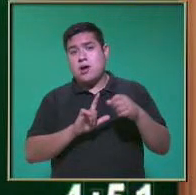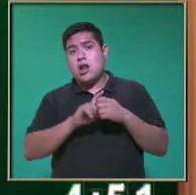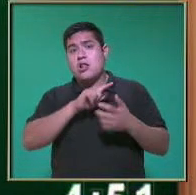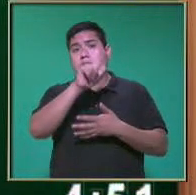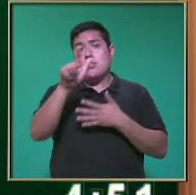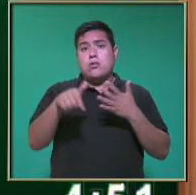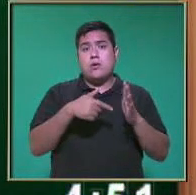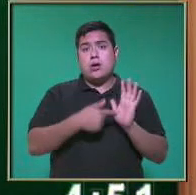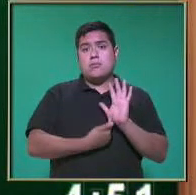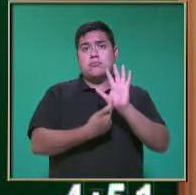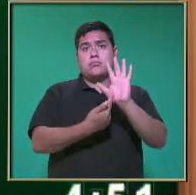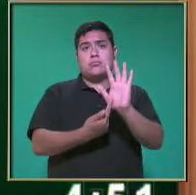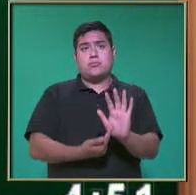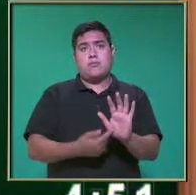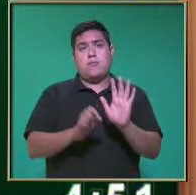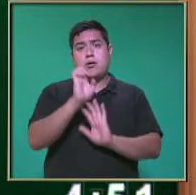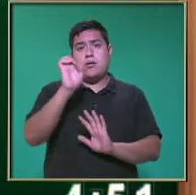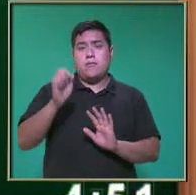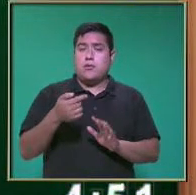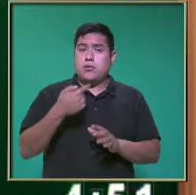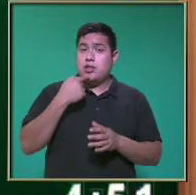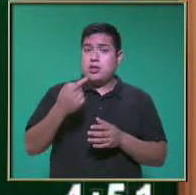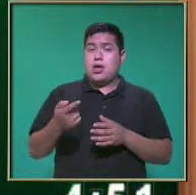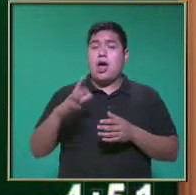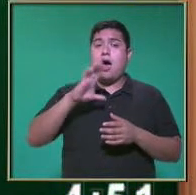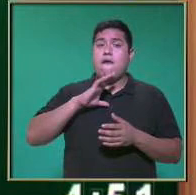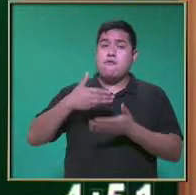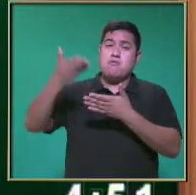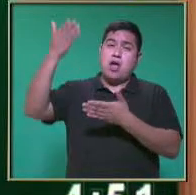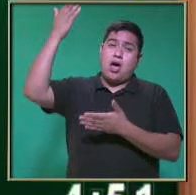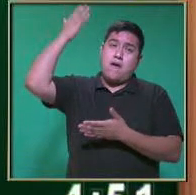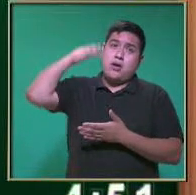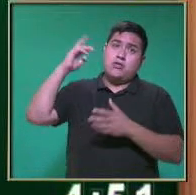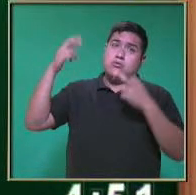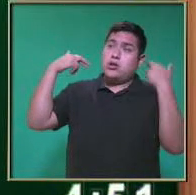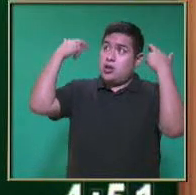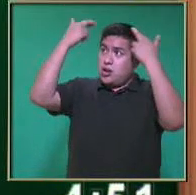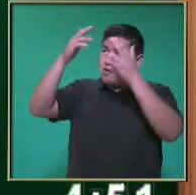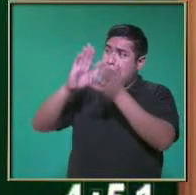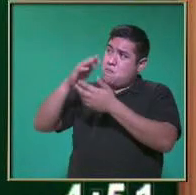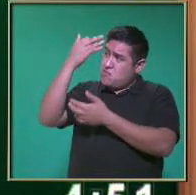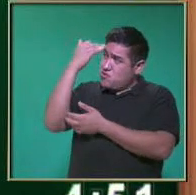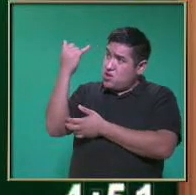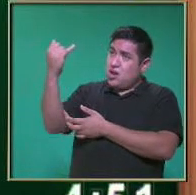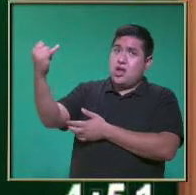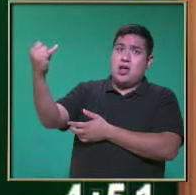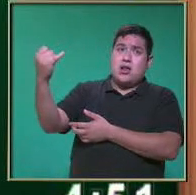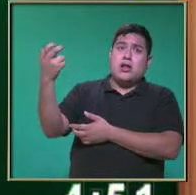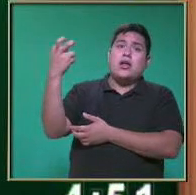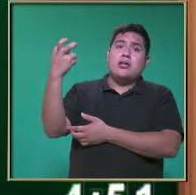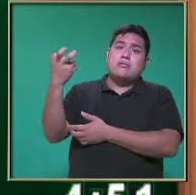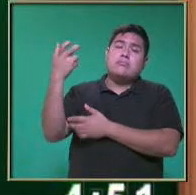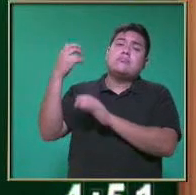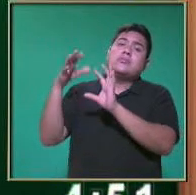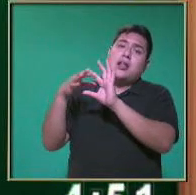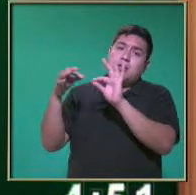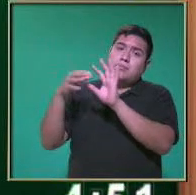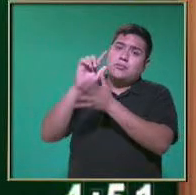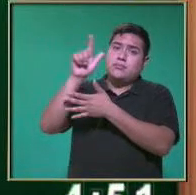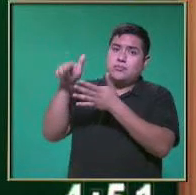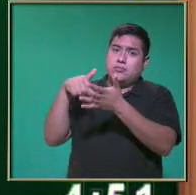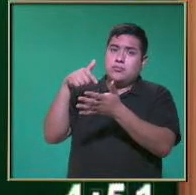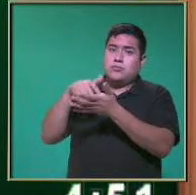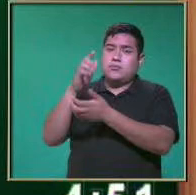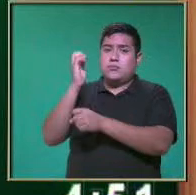son presentadas. Por ejemplo, cuando dicen, había una vez en un reino muy lejano, ahí están presentando la locación, que